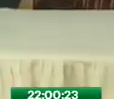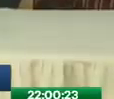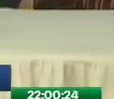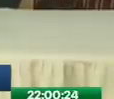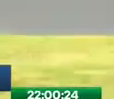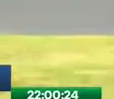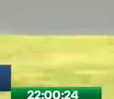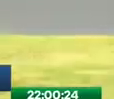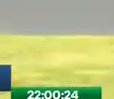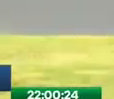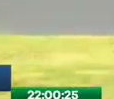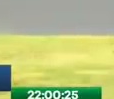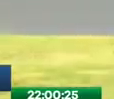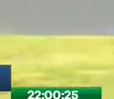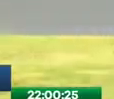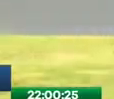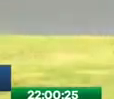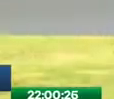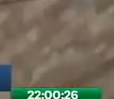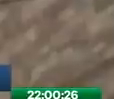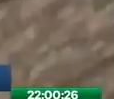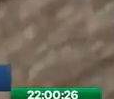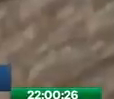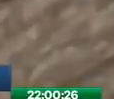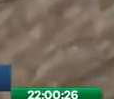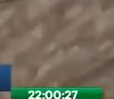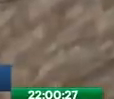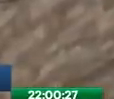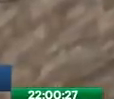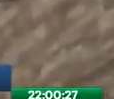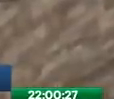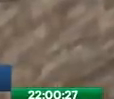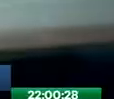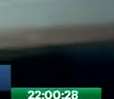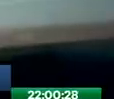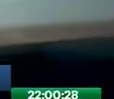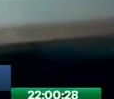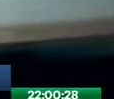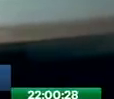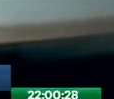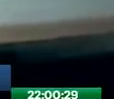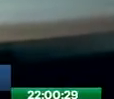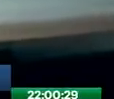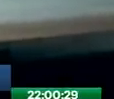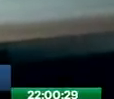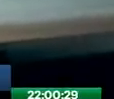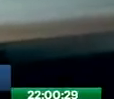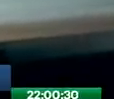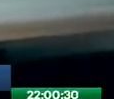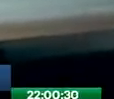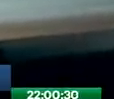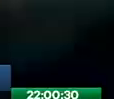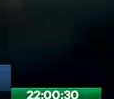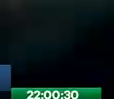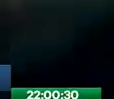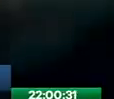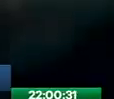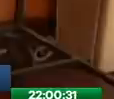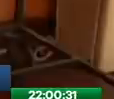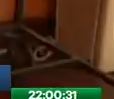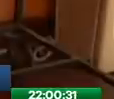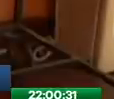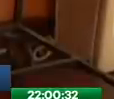Los propietarios de funerarias le responden al presidente del directorio del IES. Aseguran que no hubo sobreprecio en los